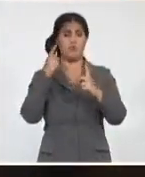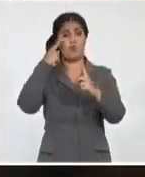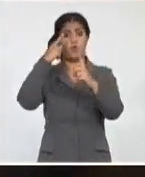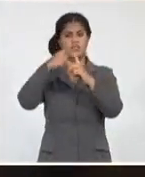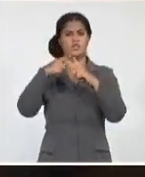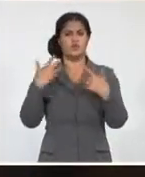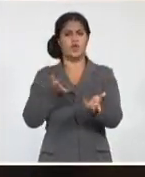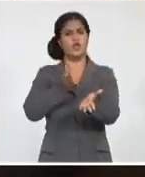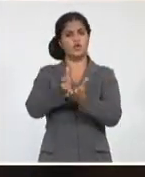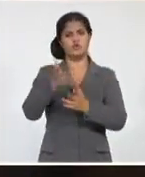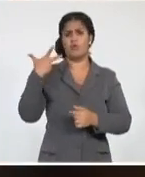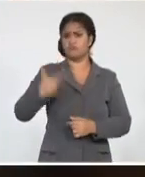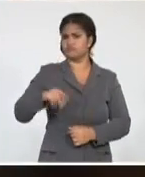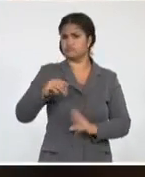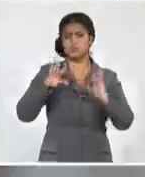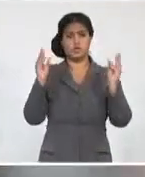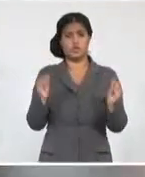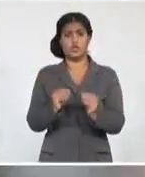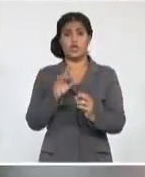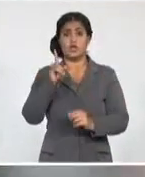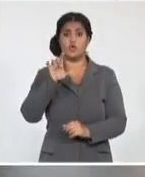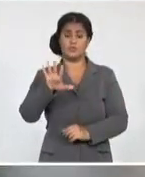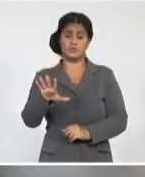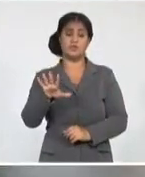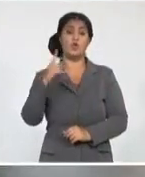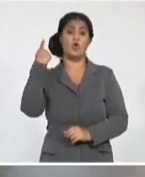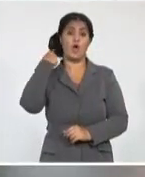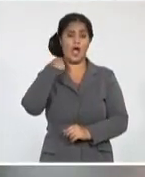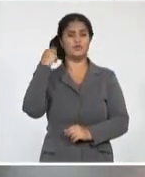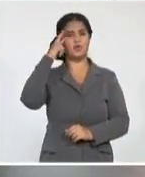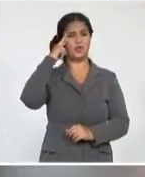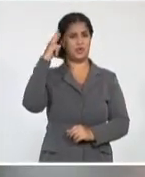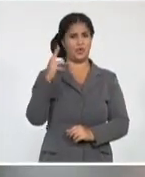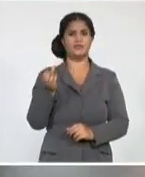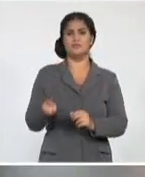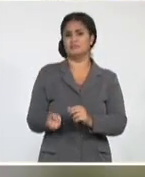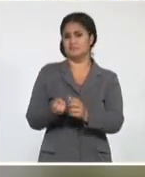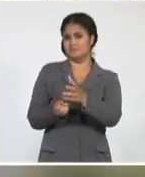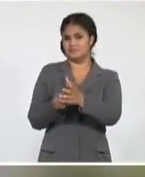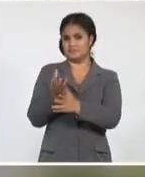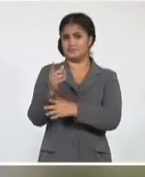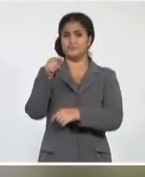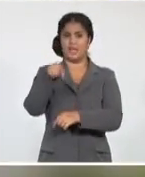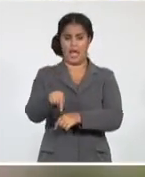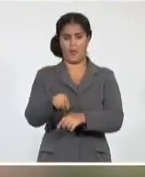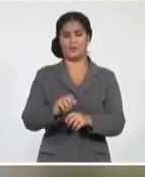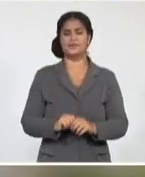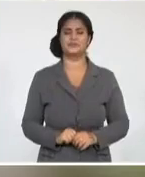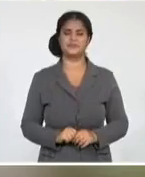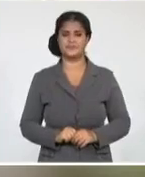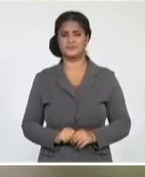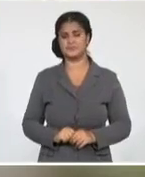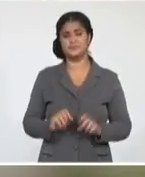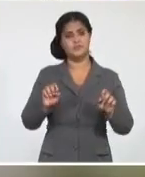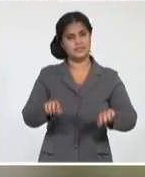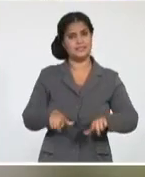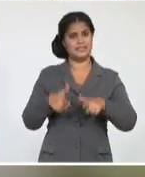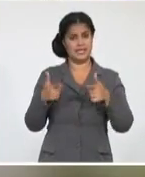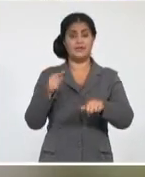con notar 95 años de la musical en este tiempo de silencio por decirlo de alguna manera de silencio musical